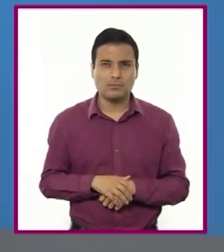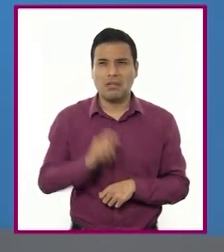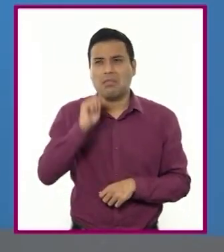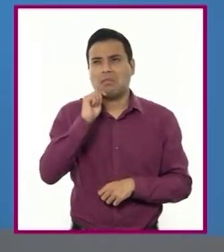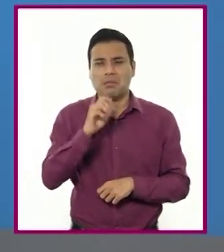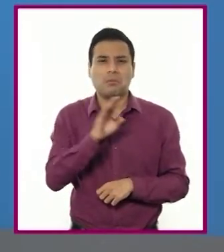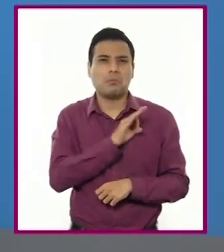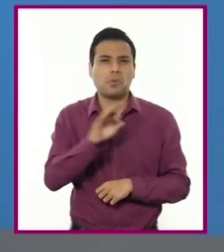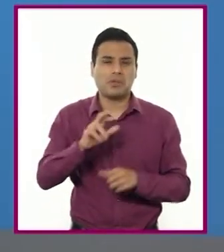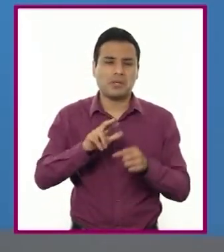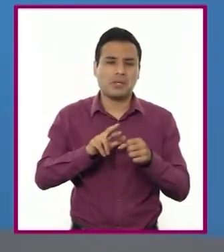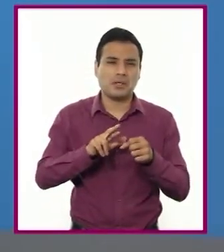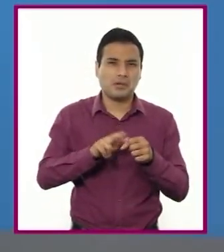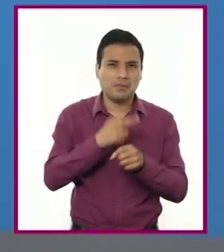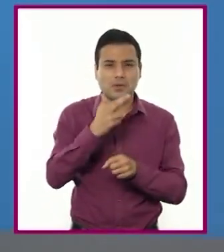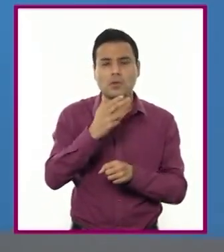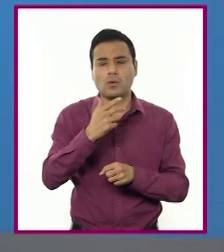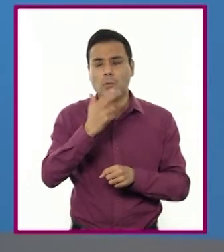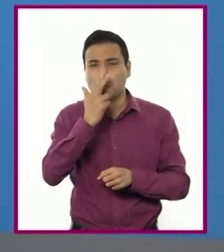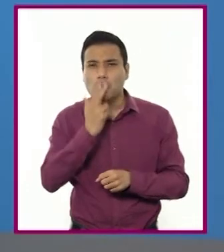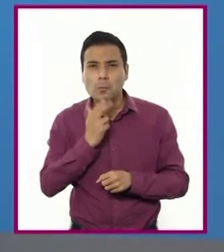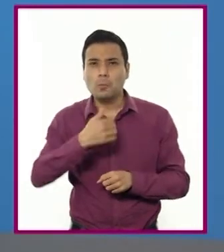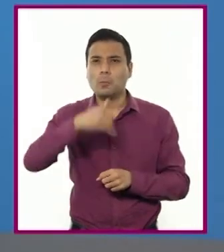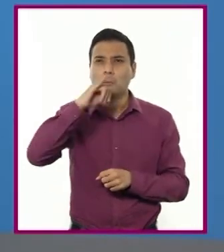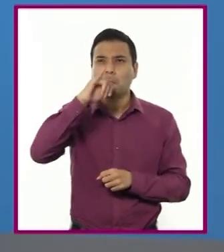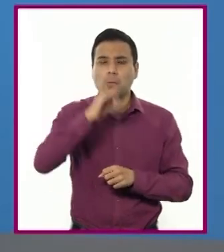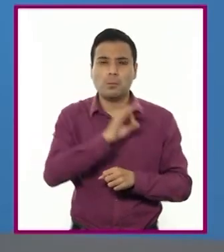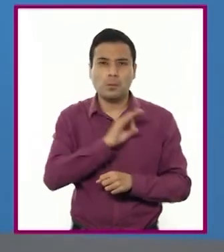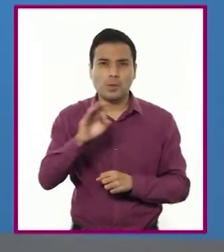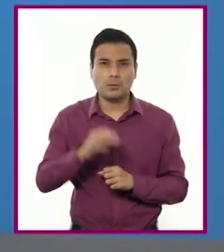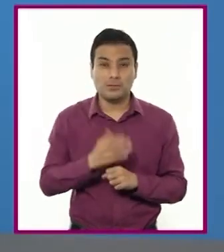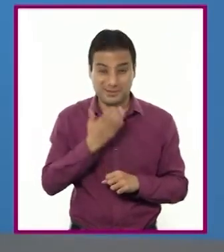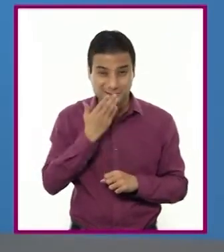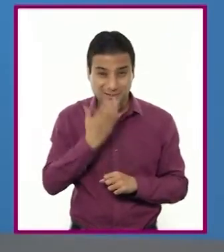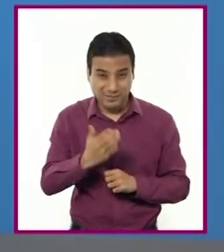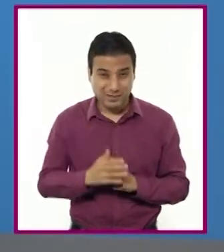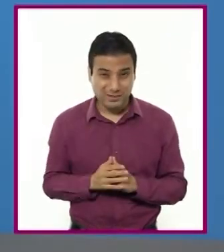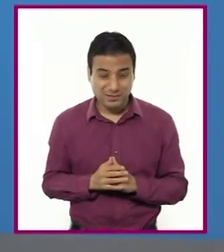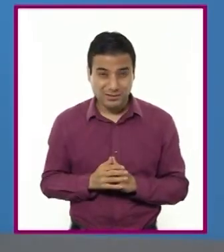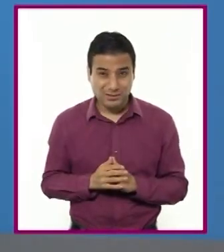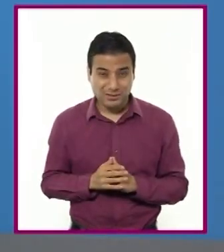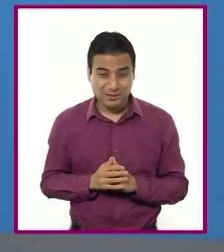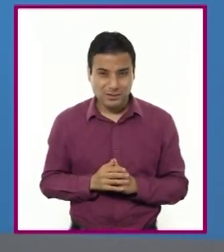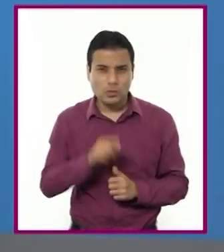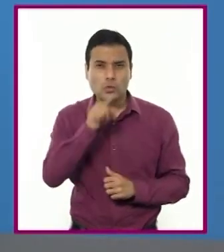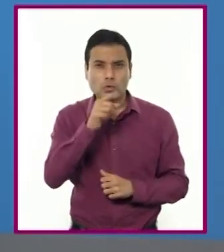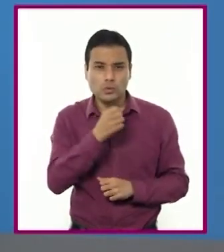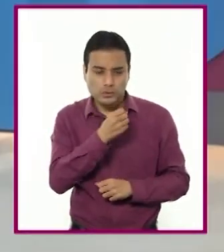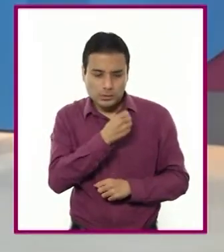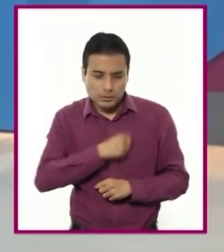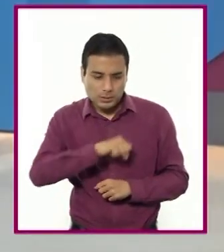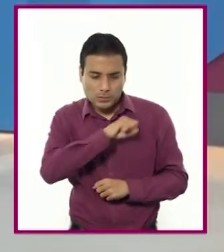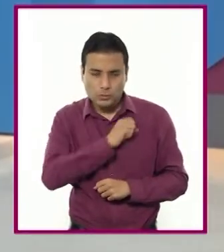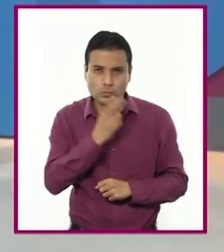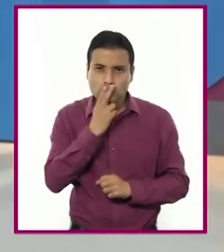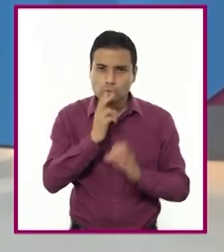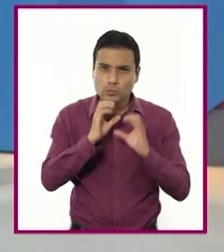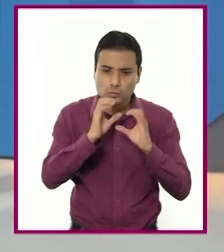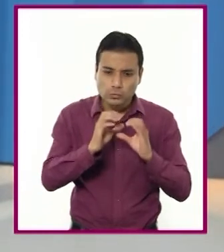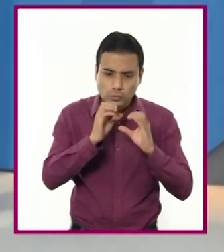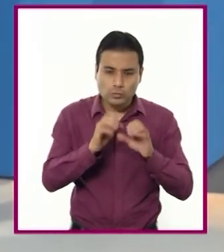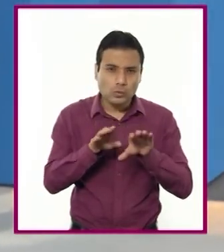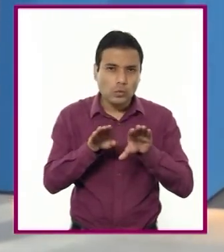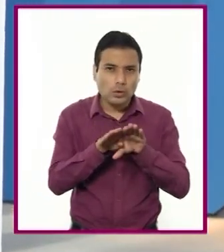siguieran consumiendo bebidas azucaradas? ¿Cuál es su responsabilidad en el cuidado de su salud? Algo